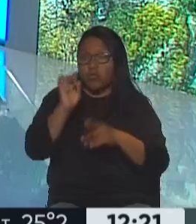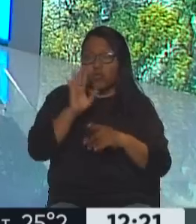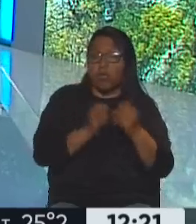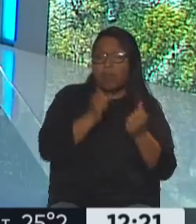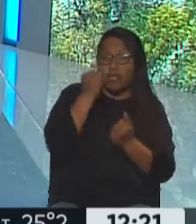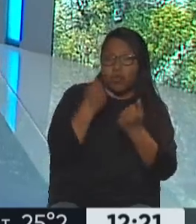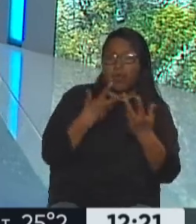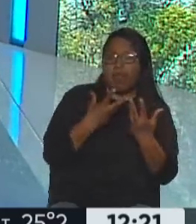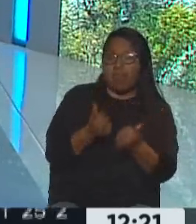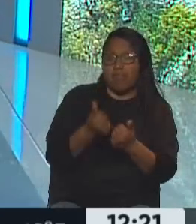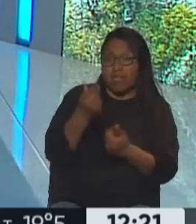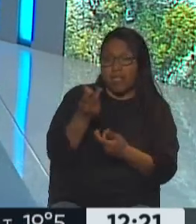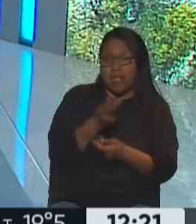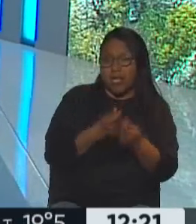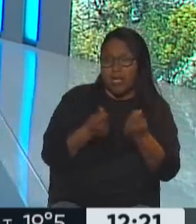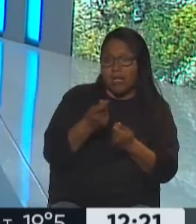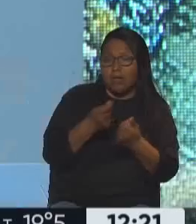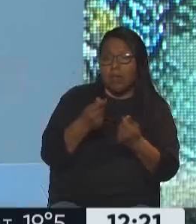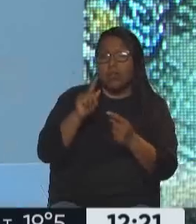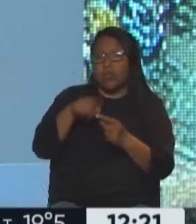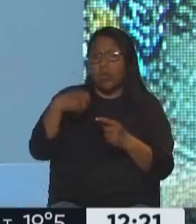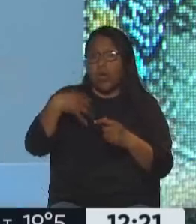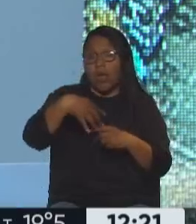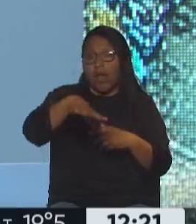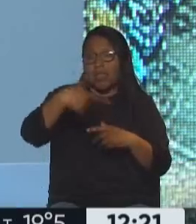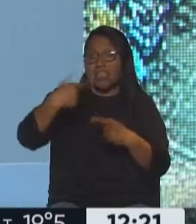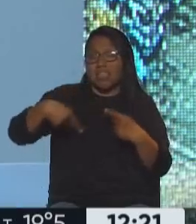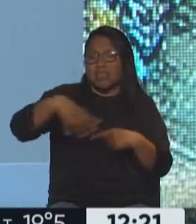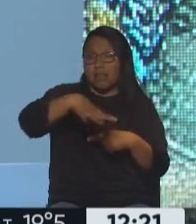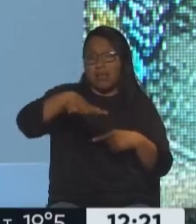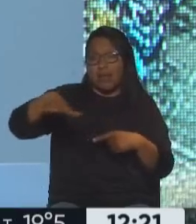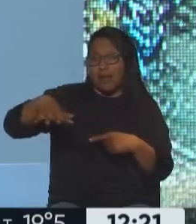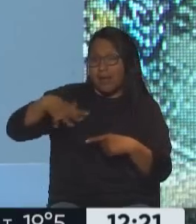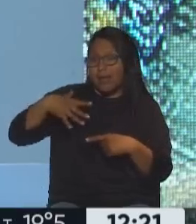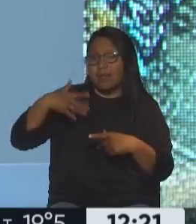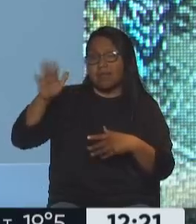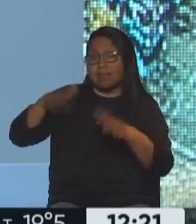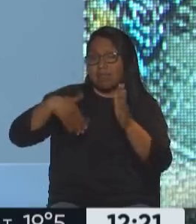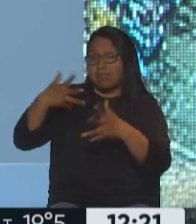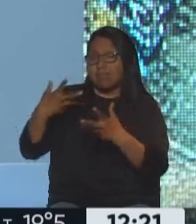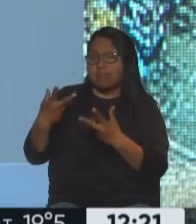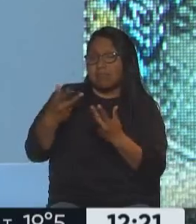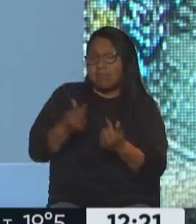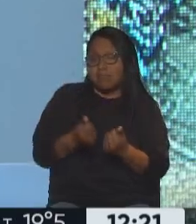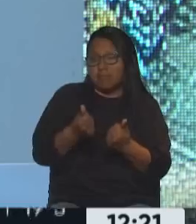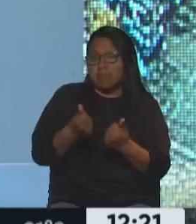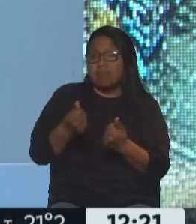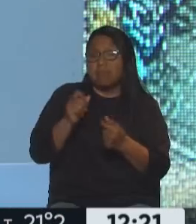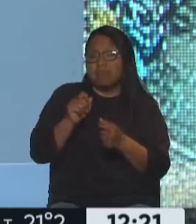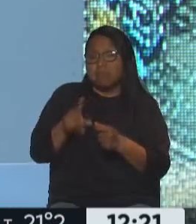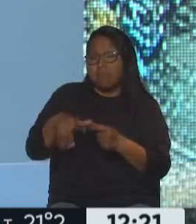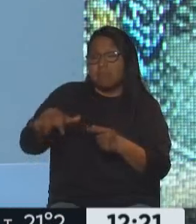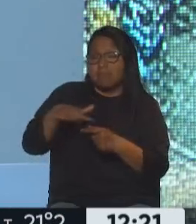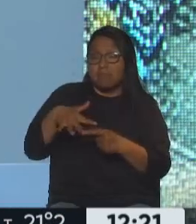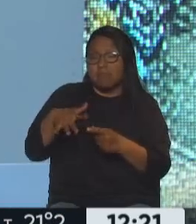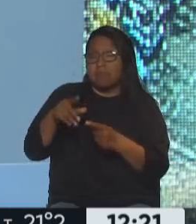defender el presupuesto, sino después cada una de las áreas será convocada a defender por qué en su área